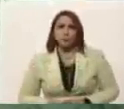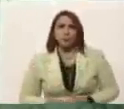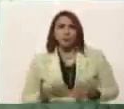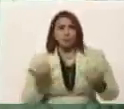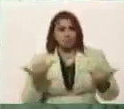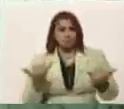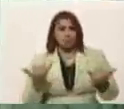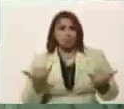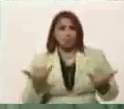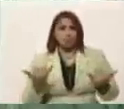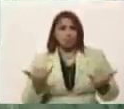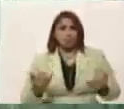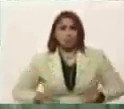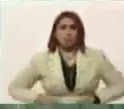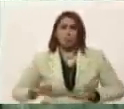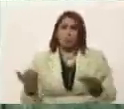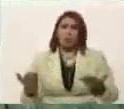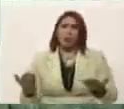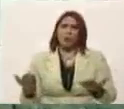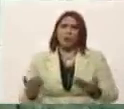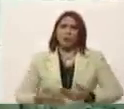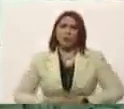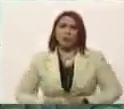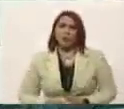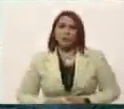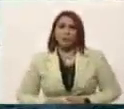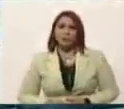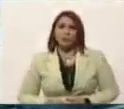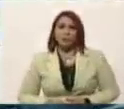Recientemente le dimos el último adiós